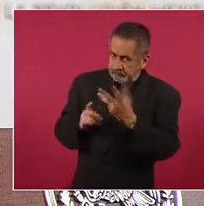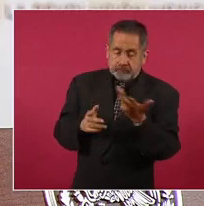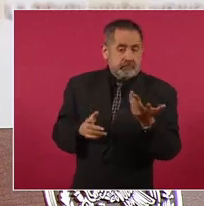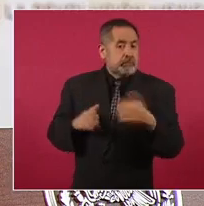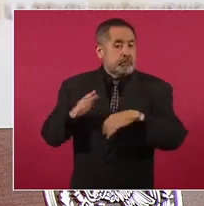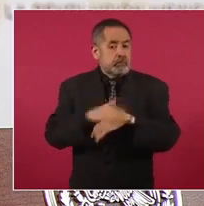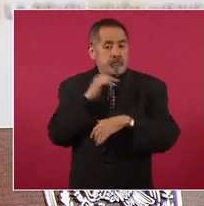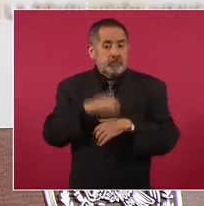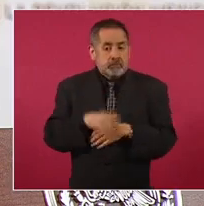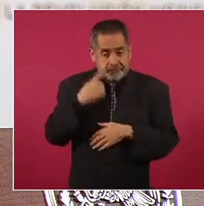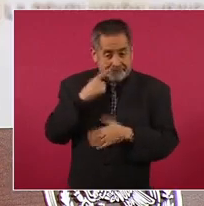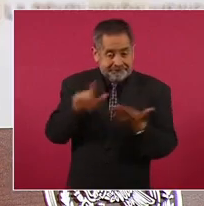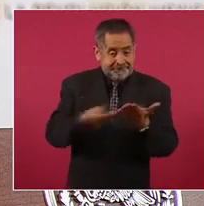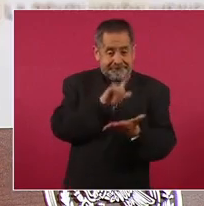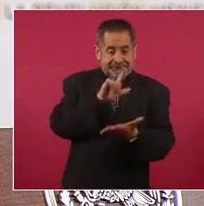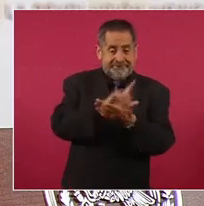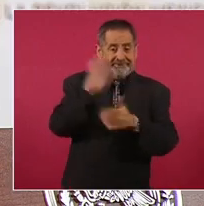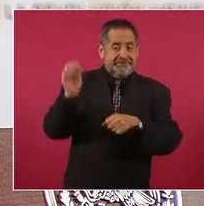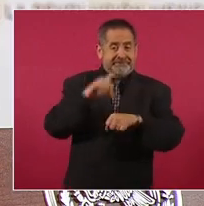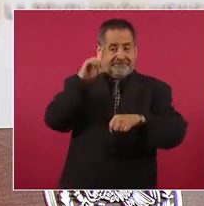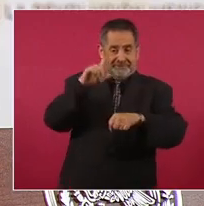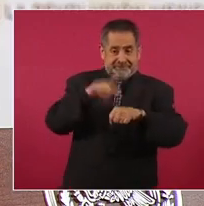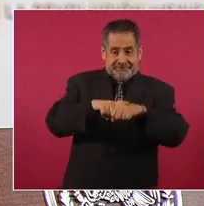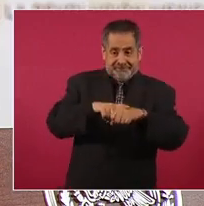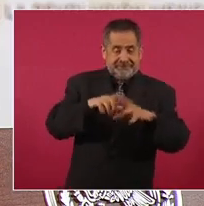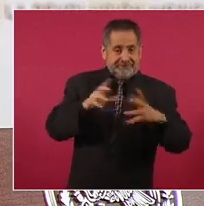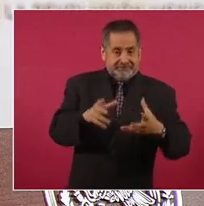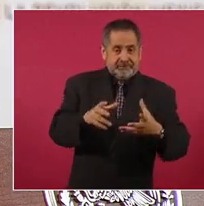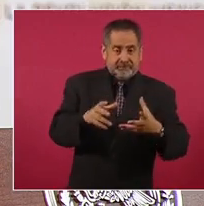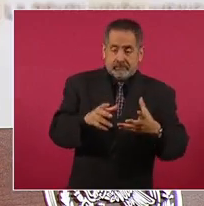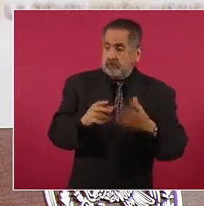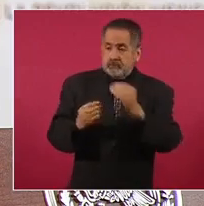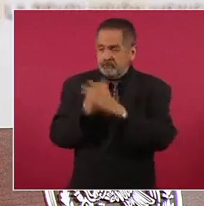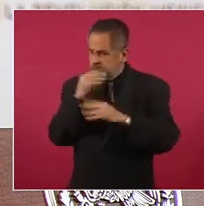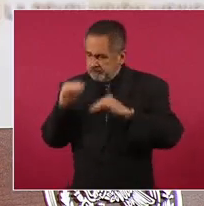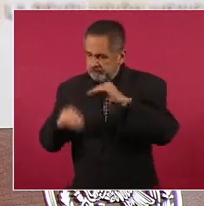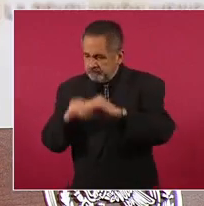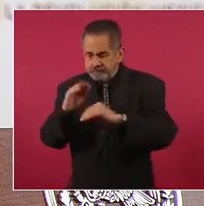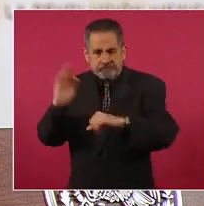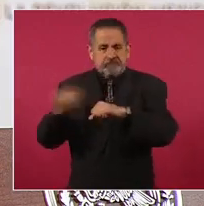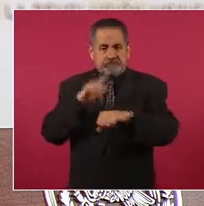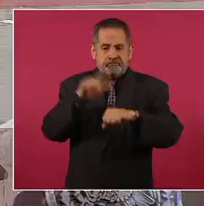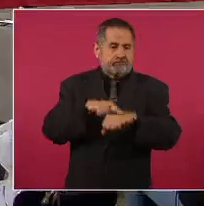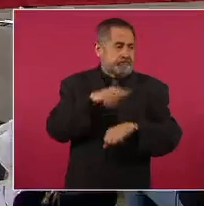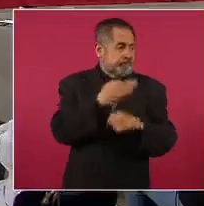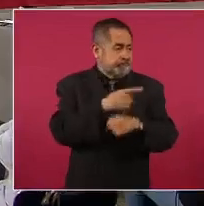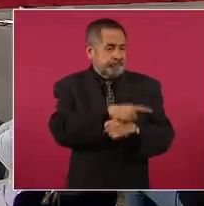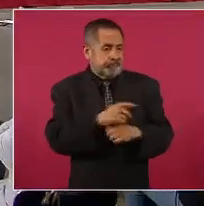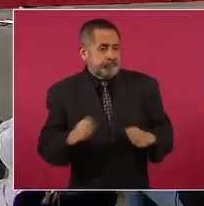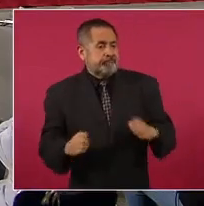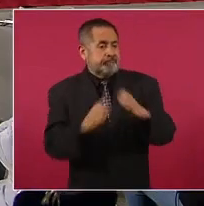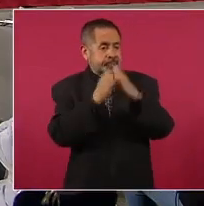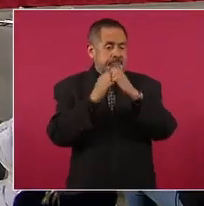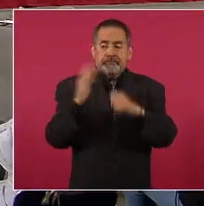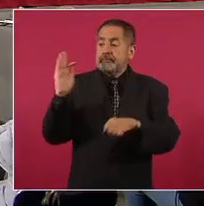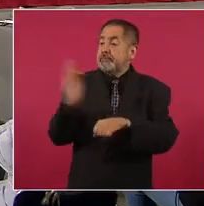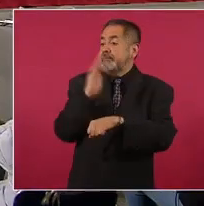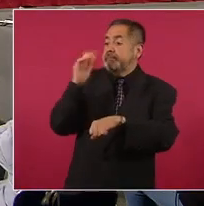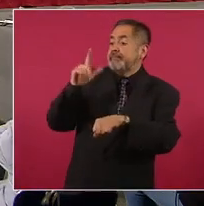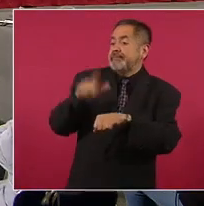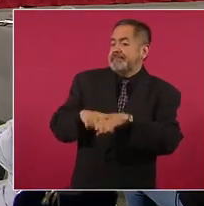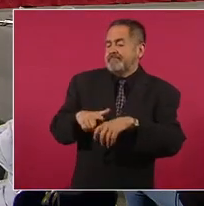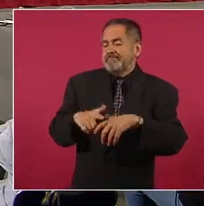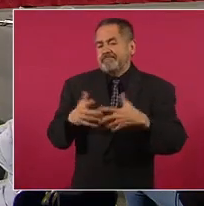que surge de una ley federal como un instrumento extraordinario frente a una situación extraordinaria,